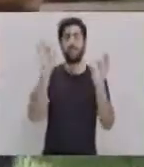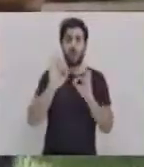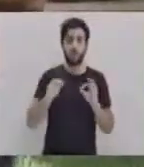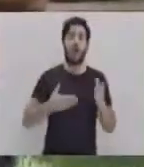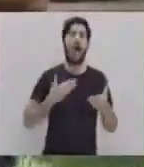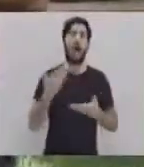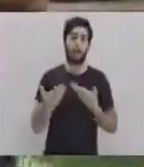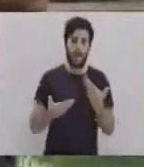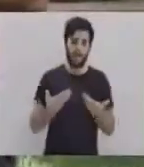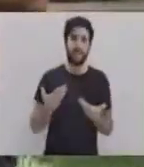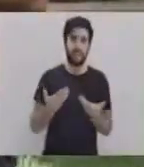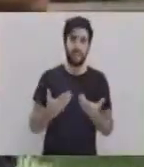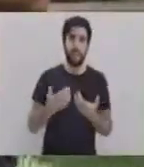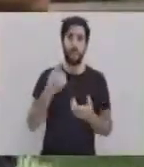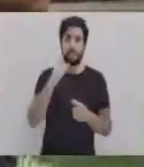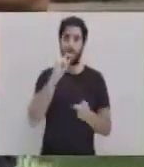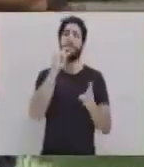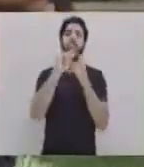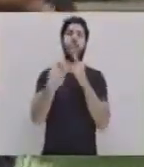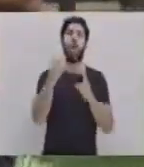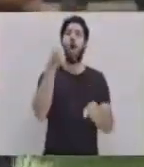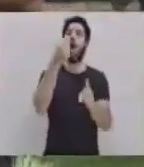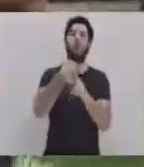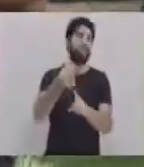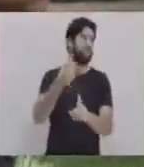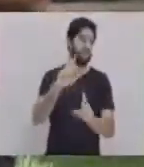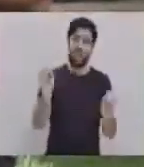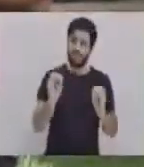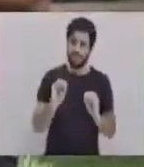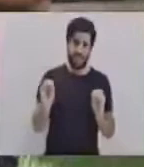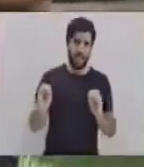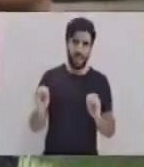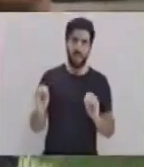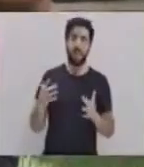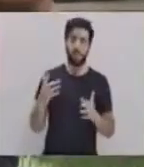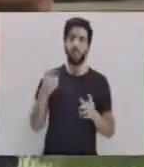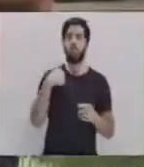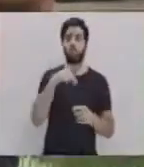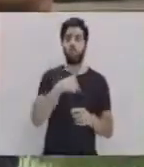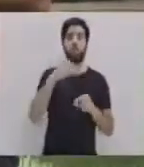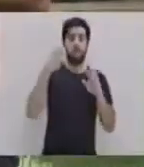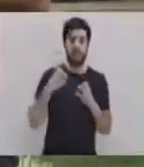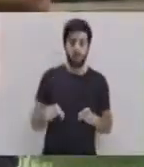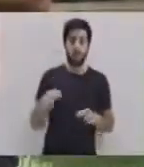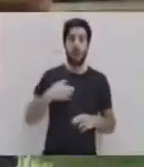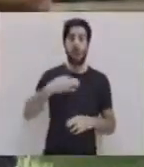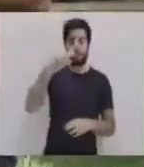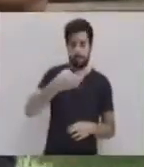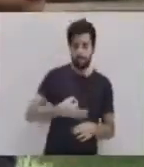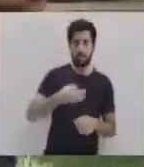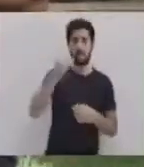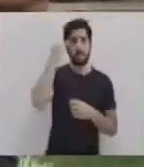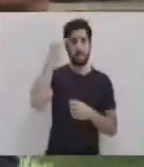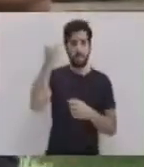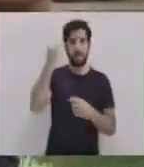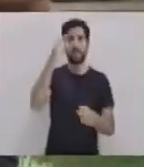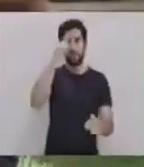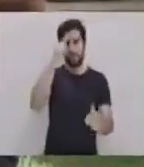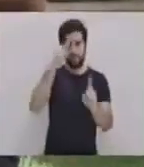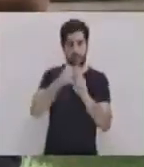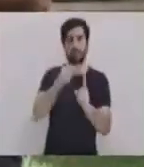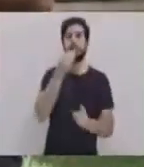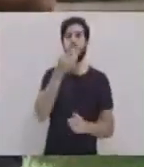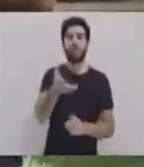que uno no la ofenda ni que ella ofenda a las demás personas. Para conocer una persona asertiva tiene las siguientes características. Una